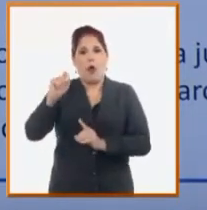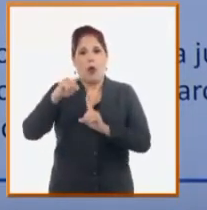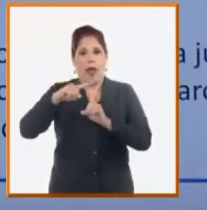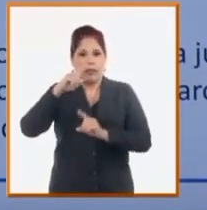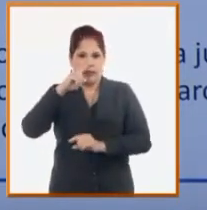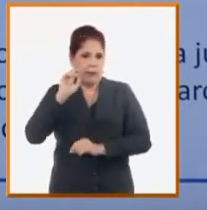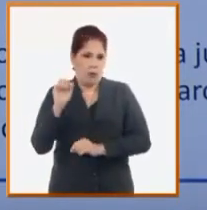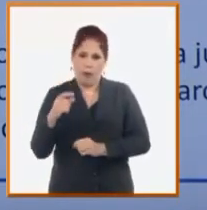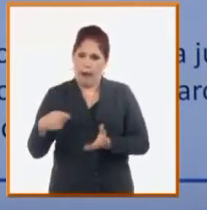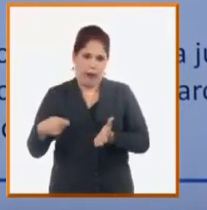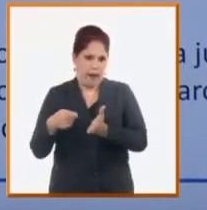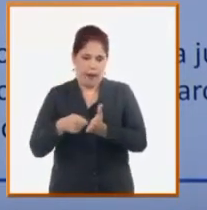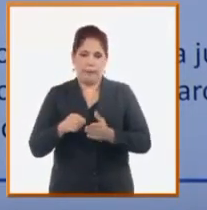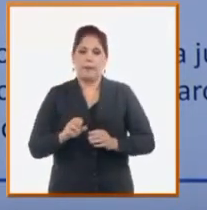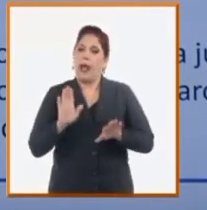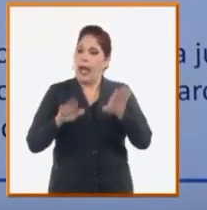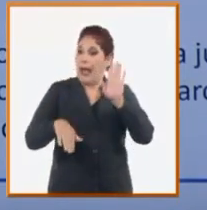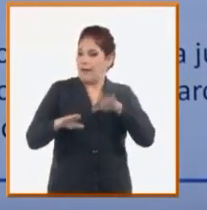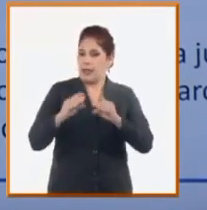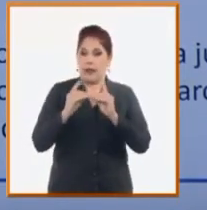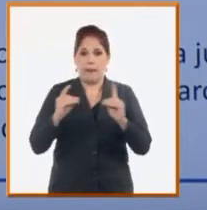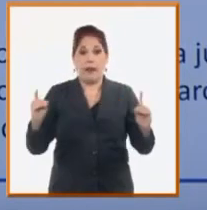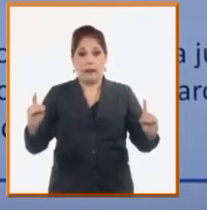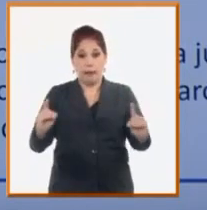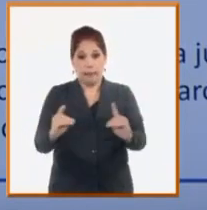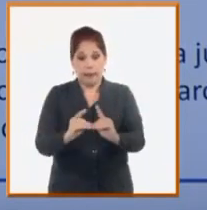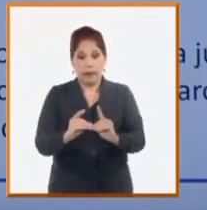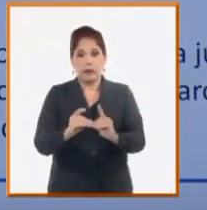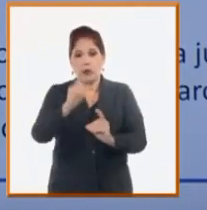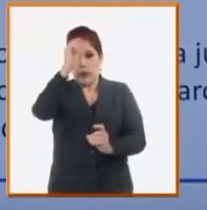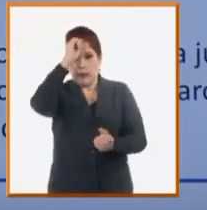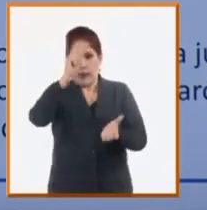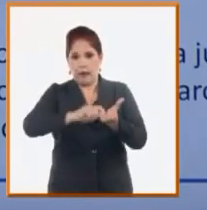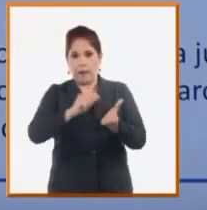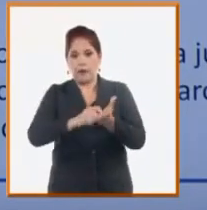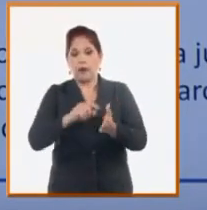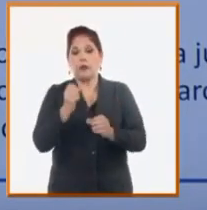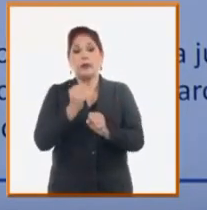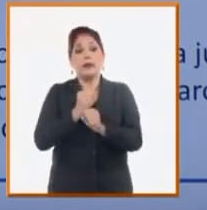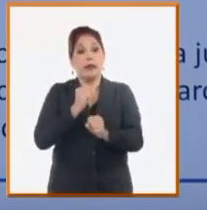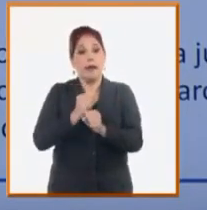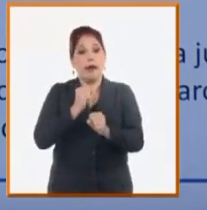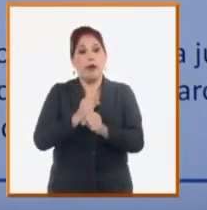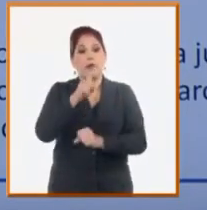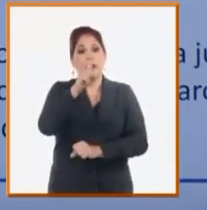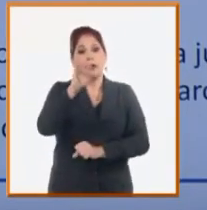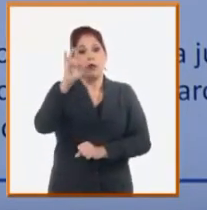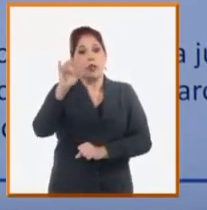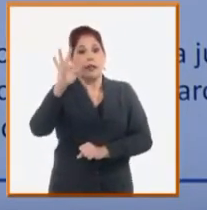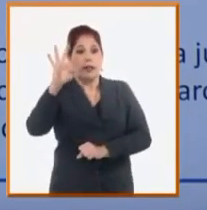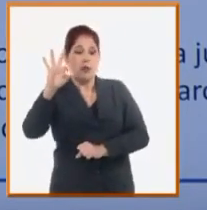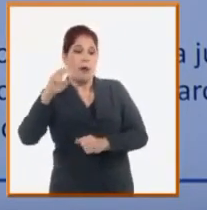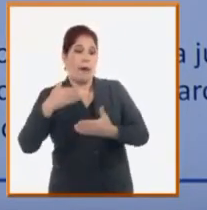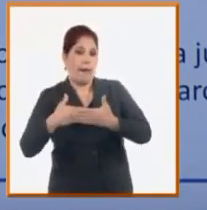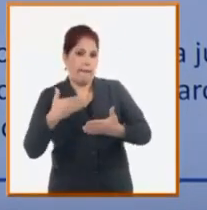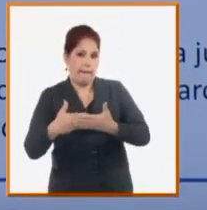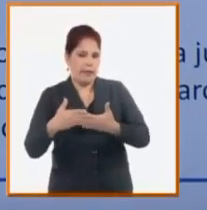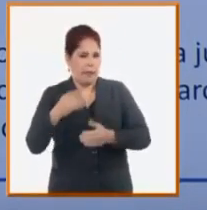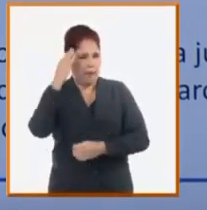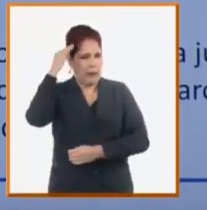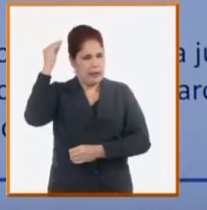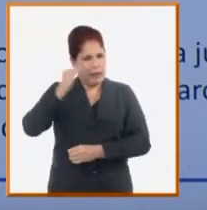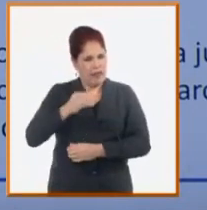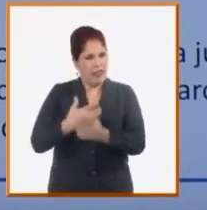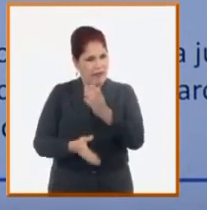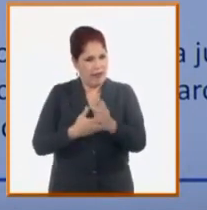subdeclaración, evasión. La oficina de inspección del trabajo inspeccionó a 189 MIPYMES para conocer si realmente